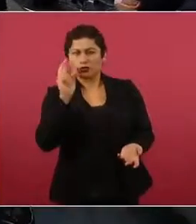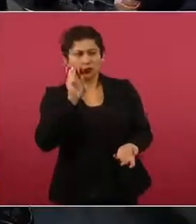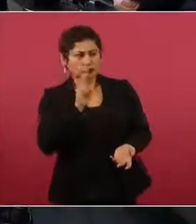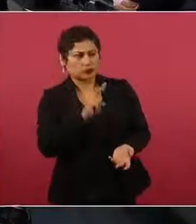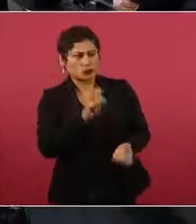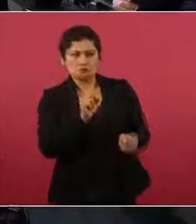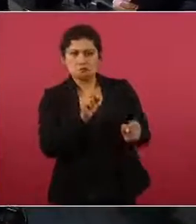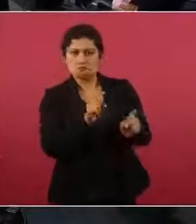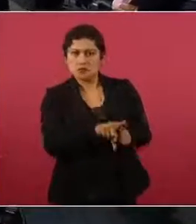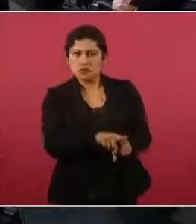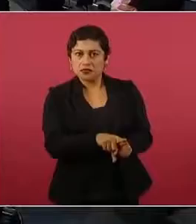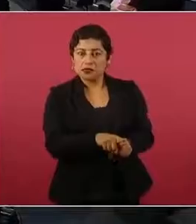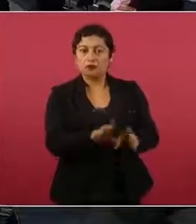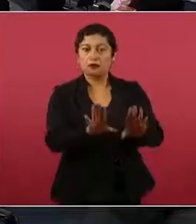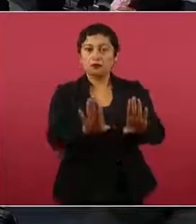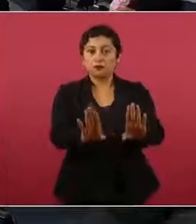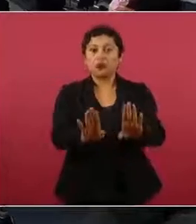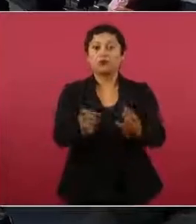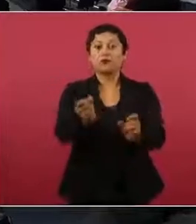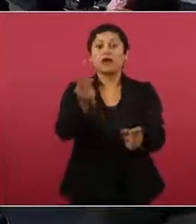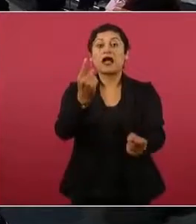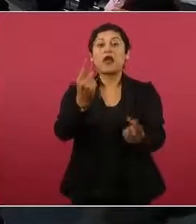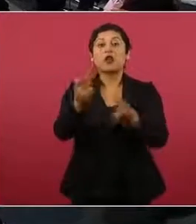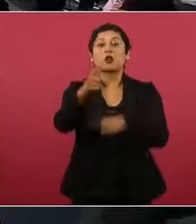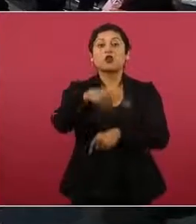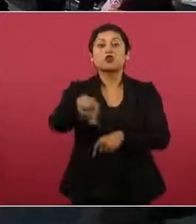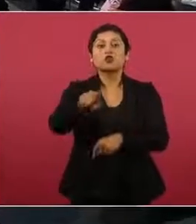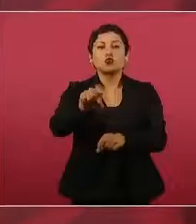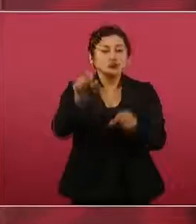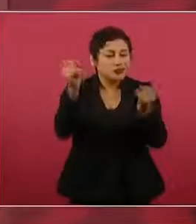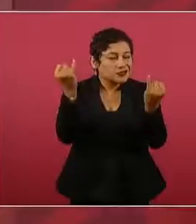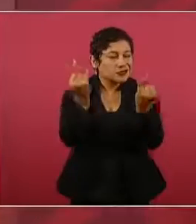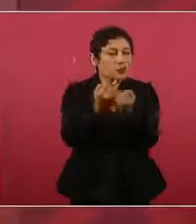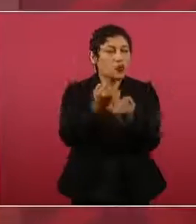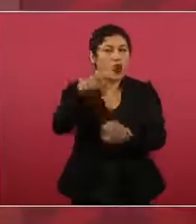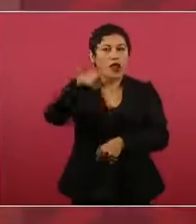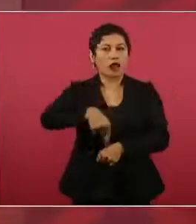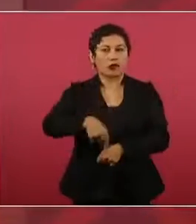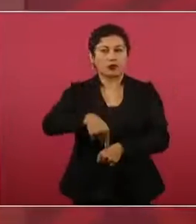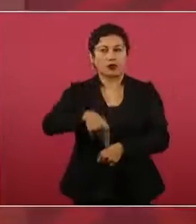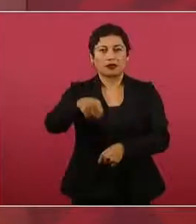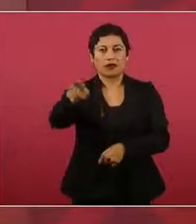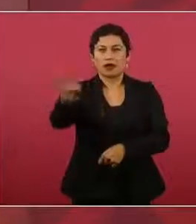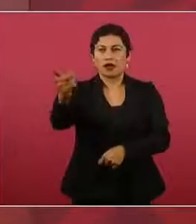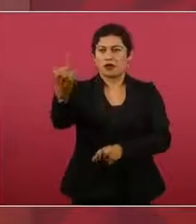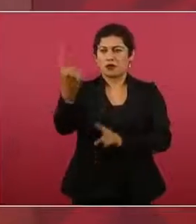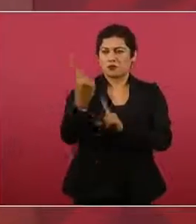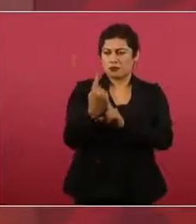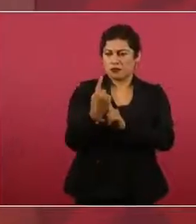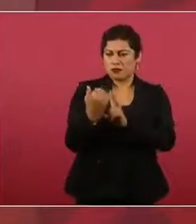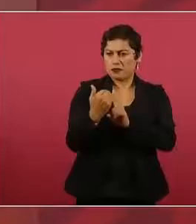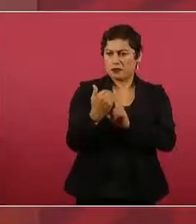Aquí vinieron a pedirnos que nos endeudáramos. Dijimos no.